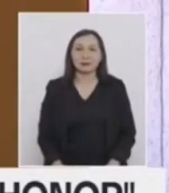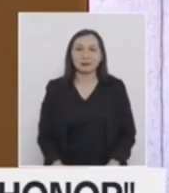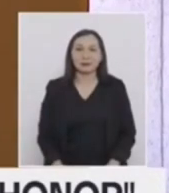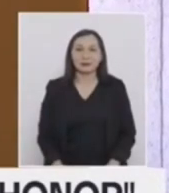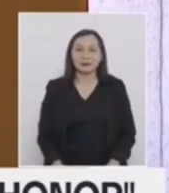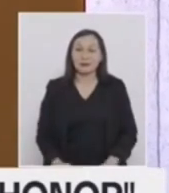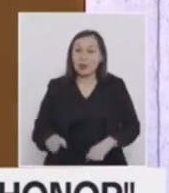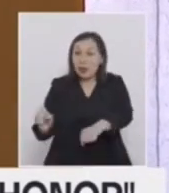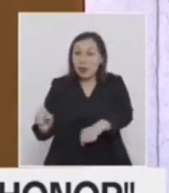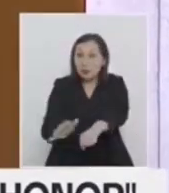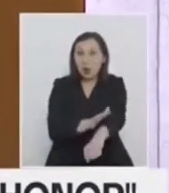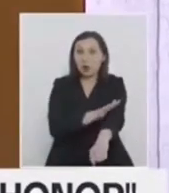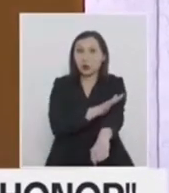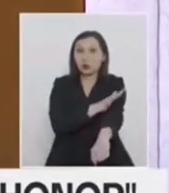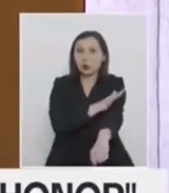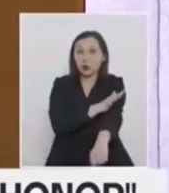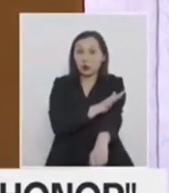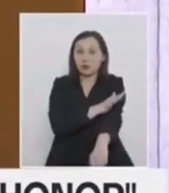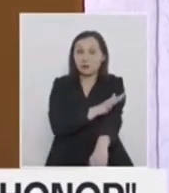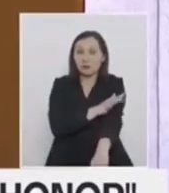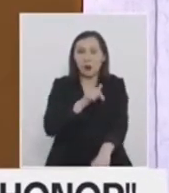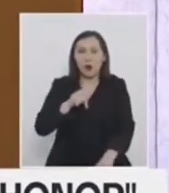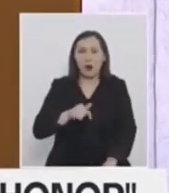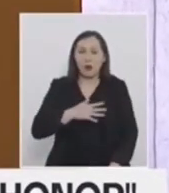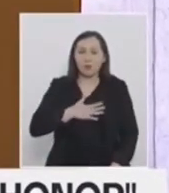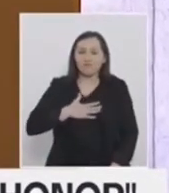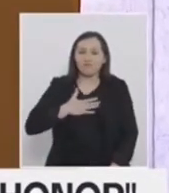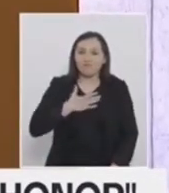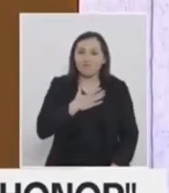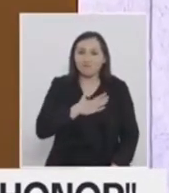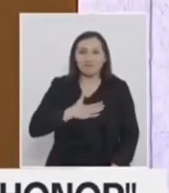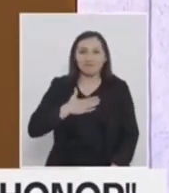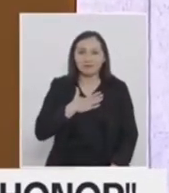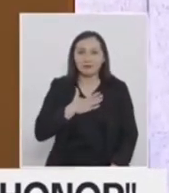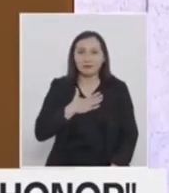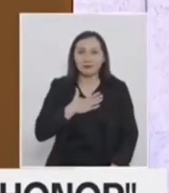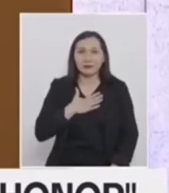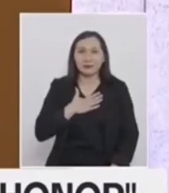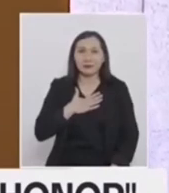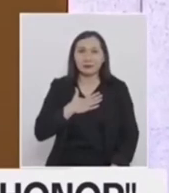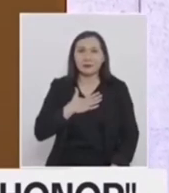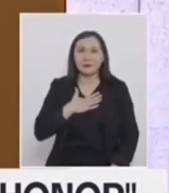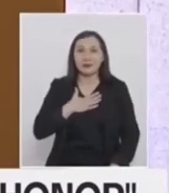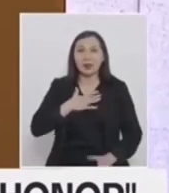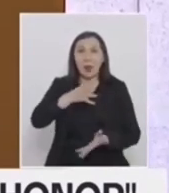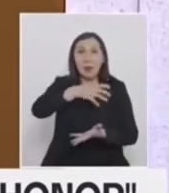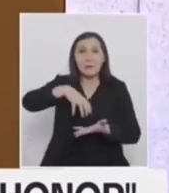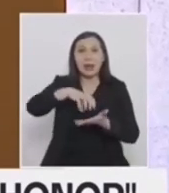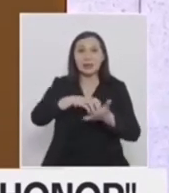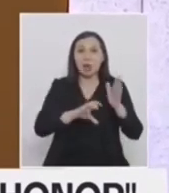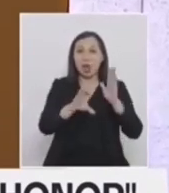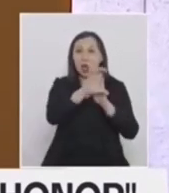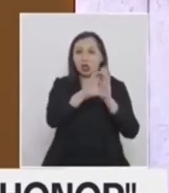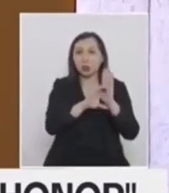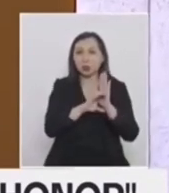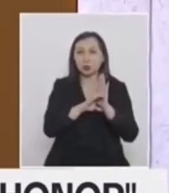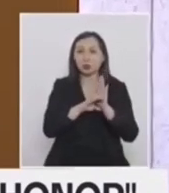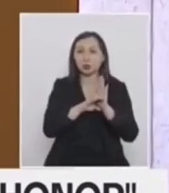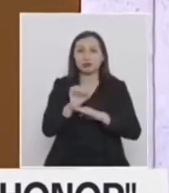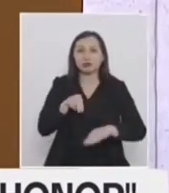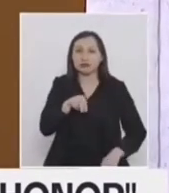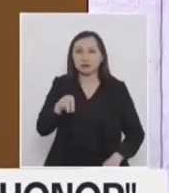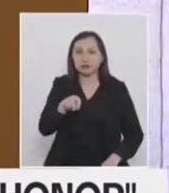la emoción que sentía hoy día al atravesar la plaza de la constitución y entrar